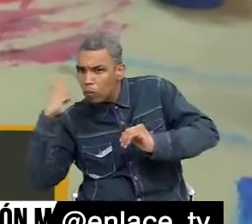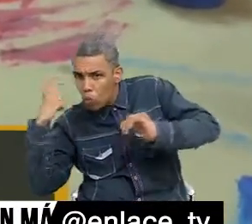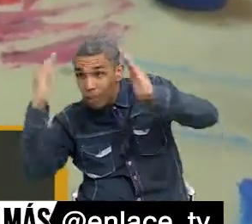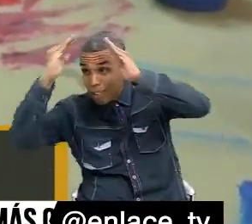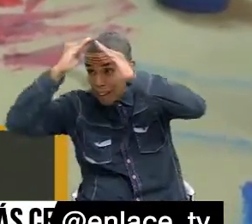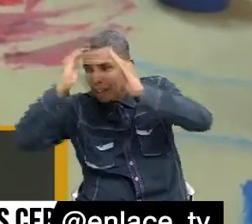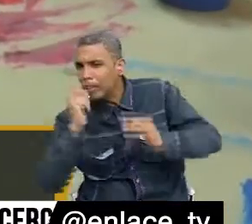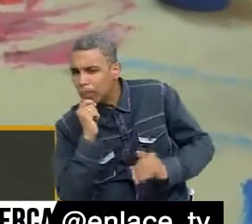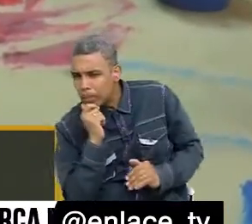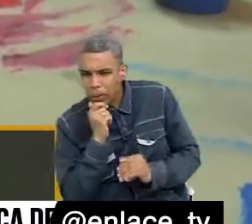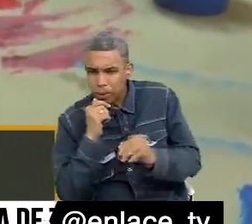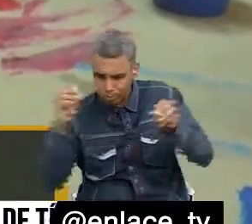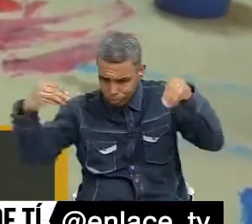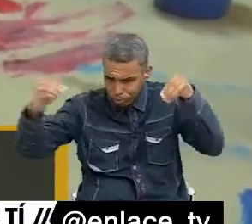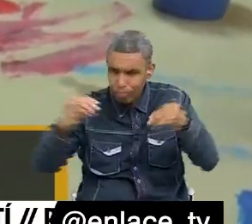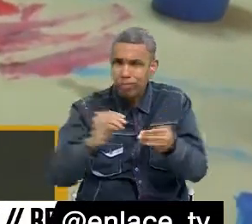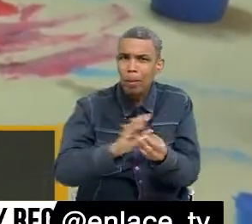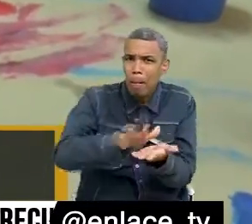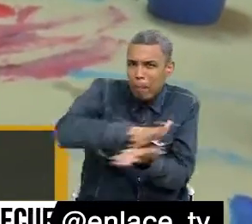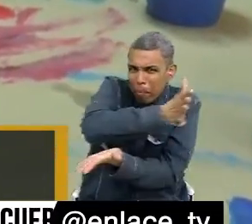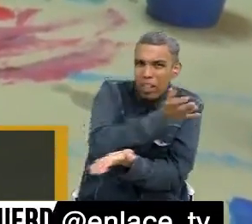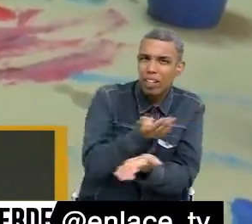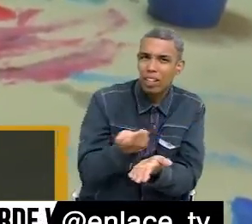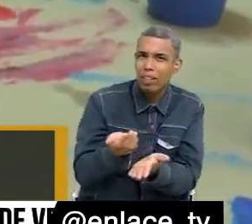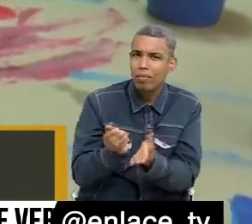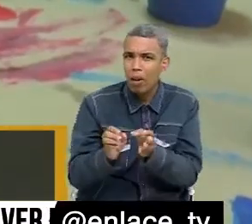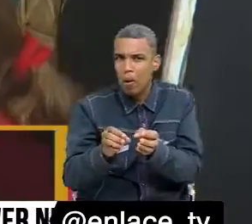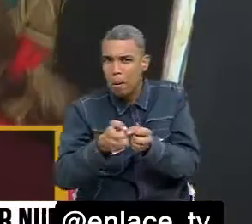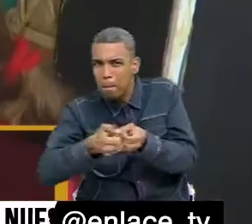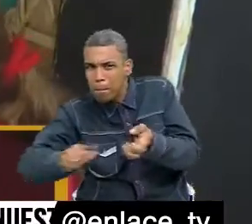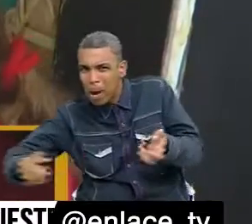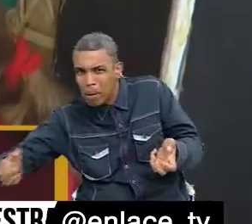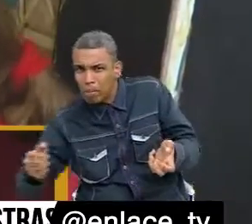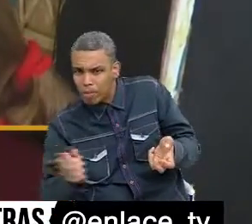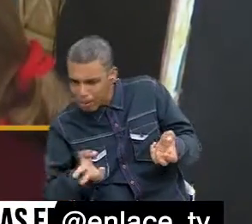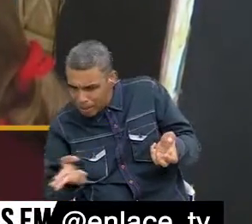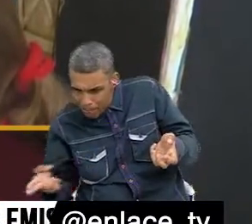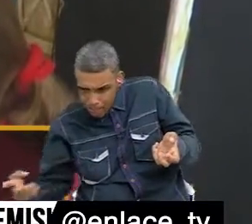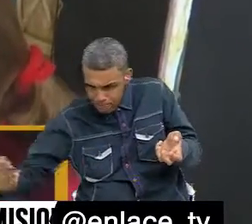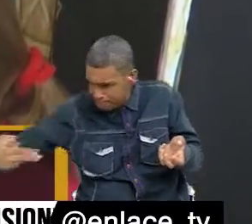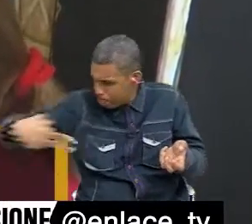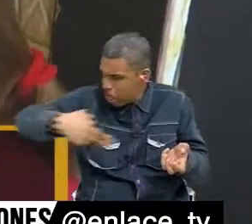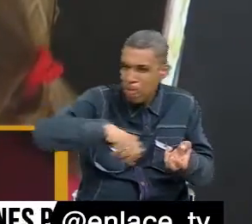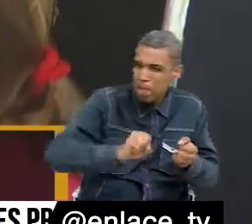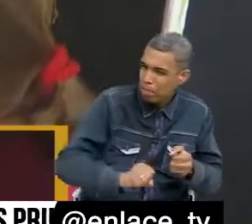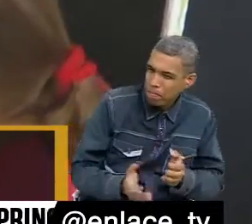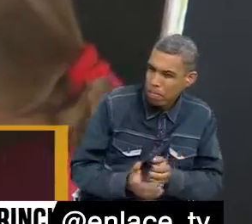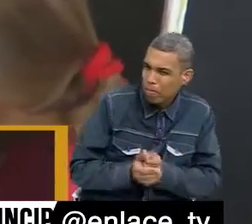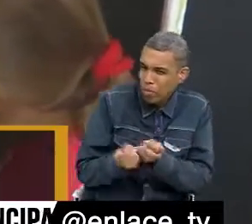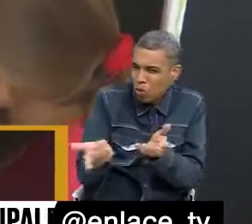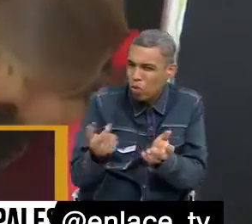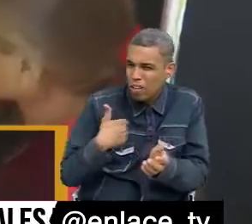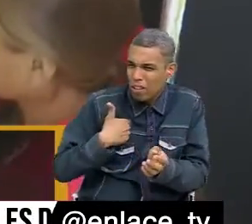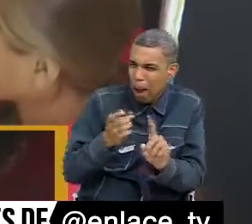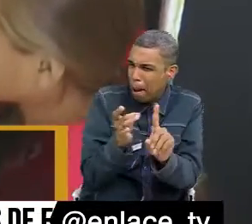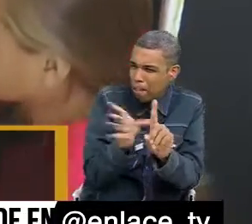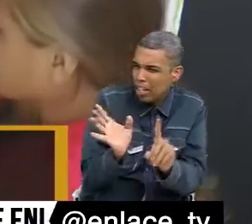ya no utilicen, papel craft que tengan por ahí, pedazos de cartulina, guadua, palitos